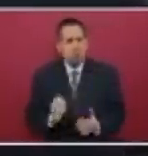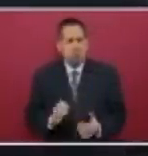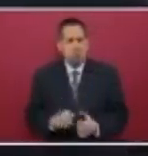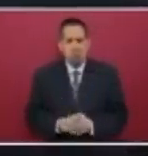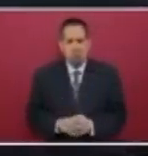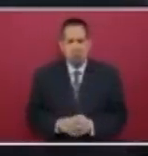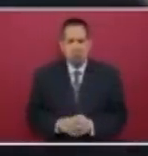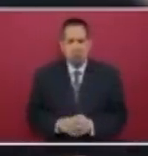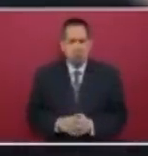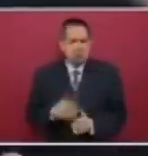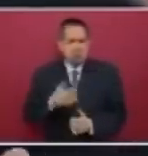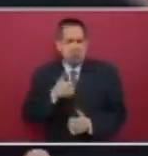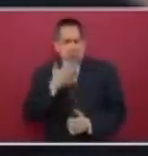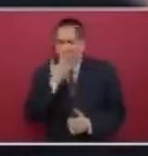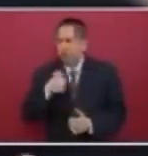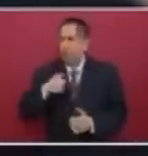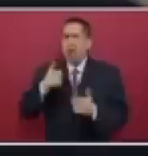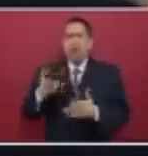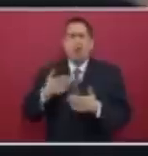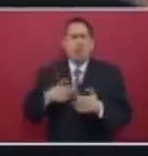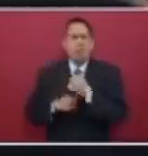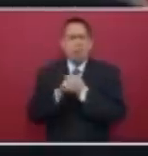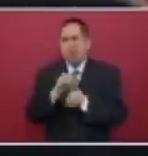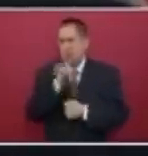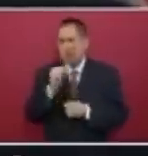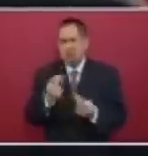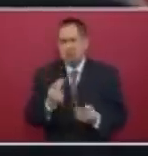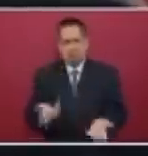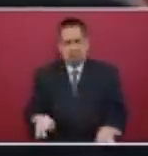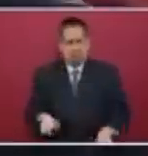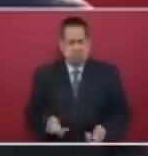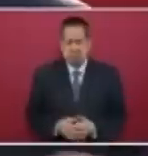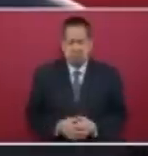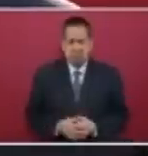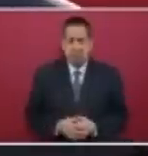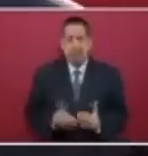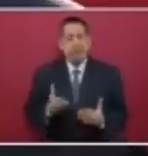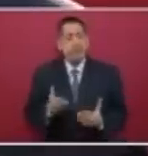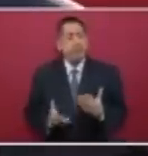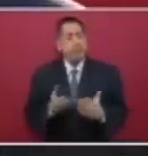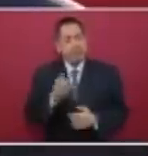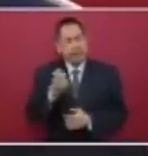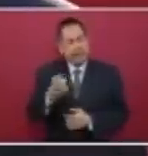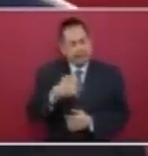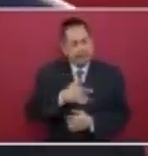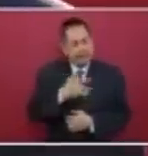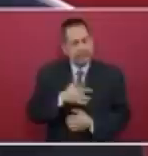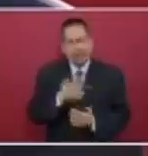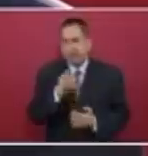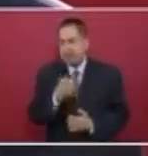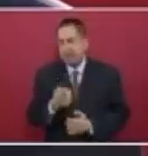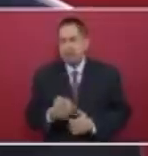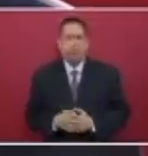no tiene uno porque tiene problemas o sea depende mucho de eso